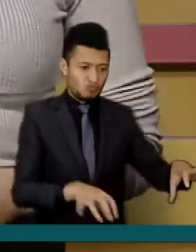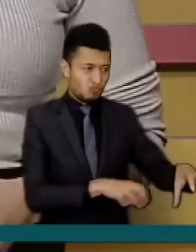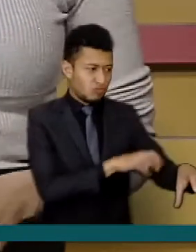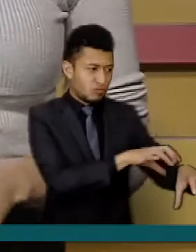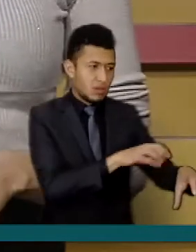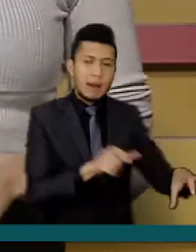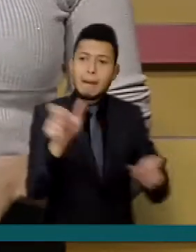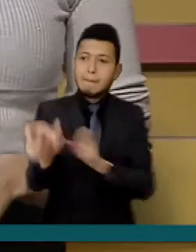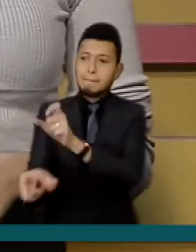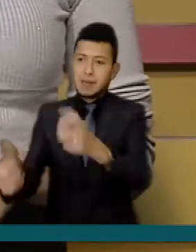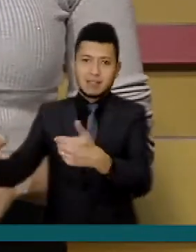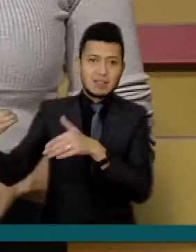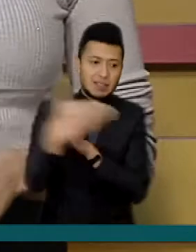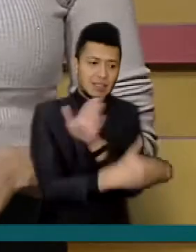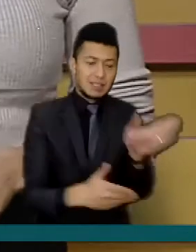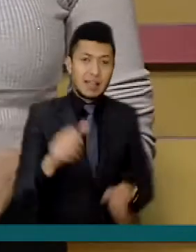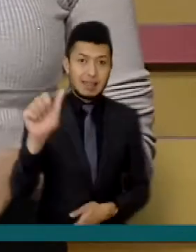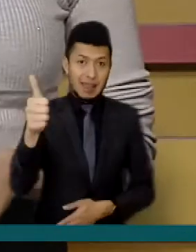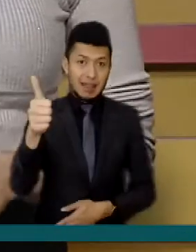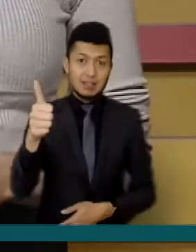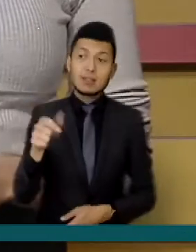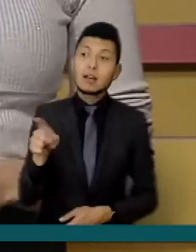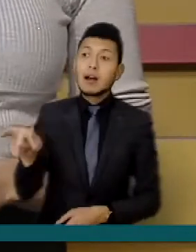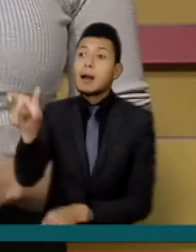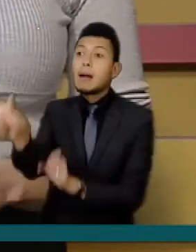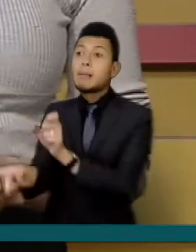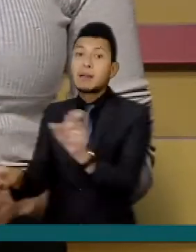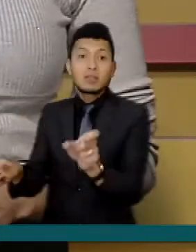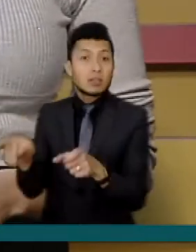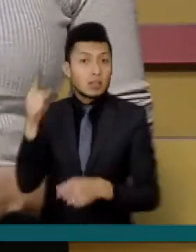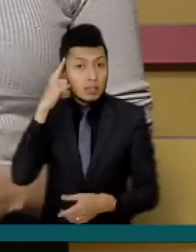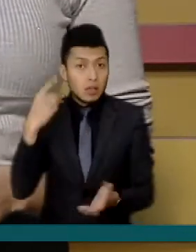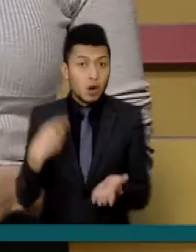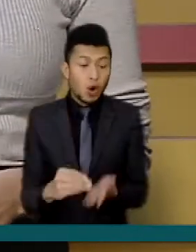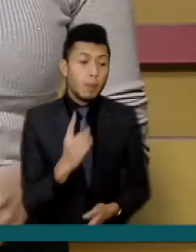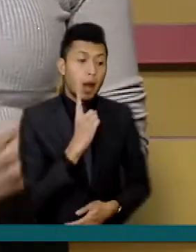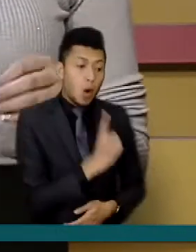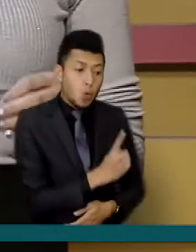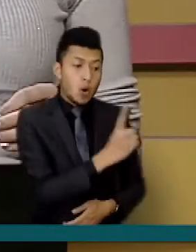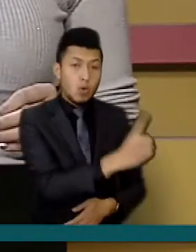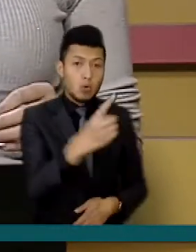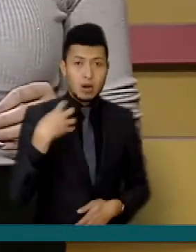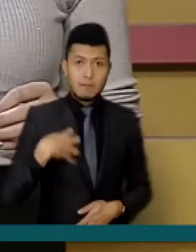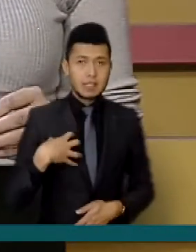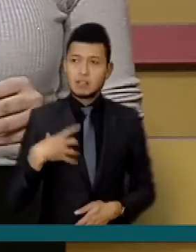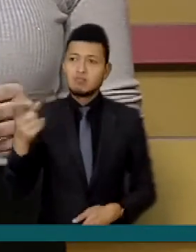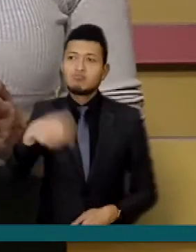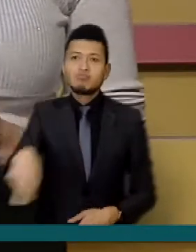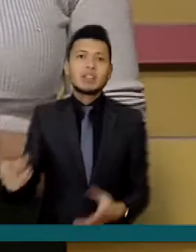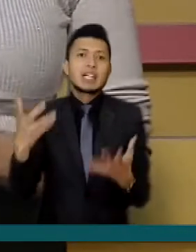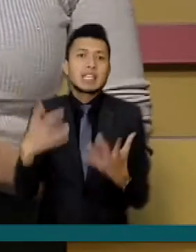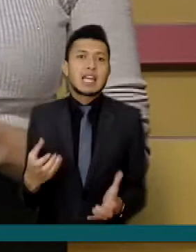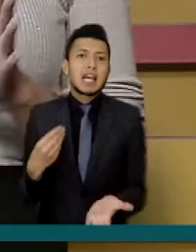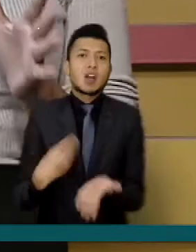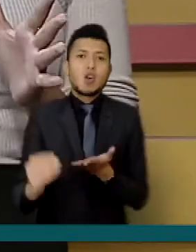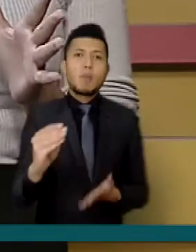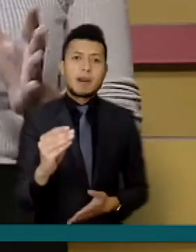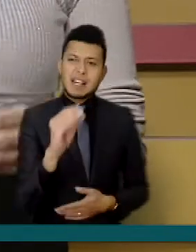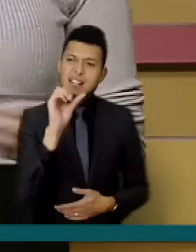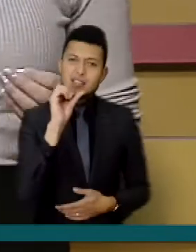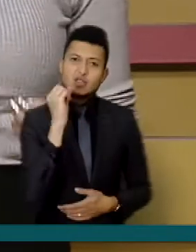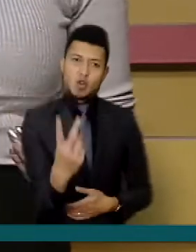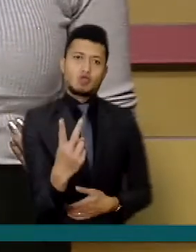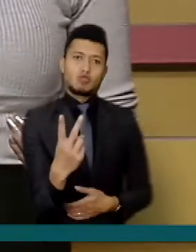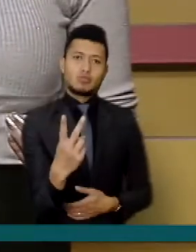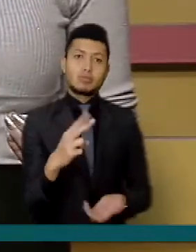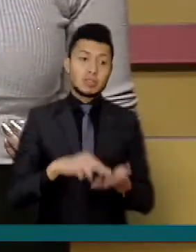personas, pero algunas de esas personas no quieren comprar solo una manzana, sino dos manzanas. En este caso, entonces, habrían solamente 5